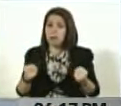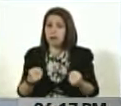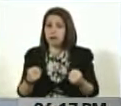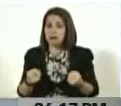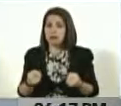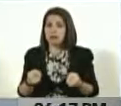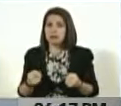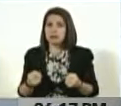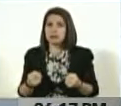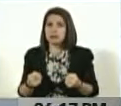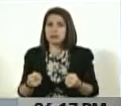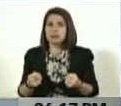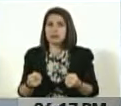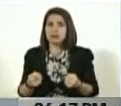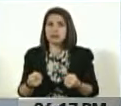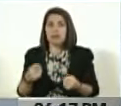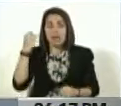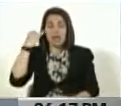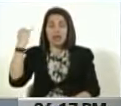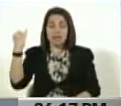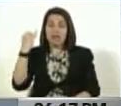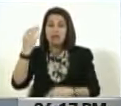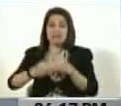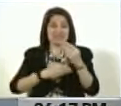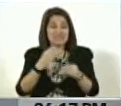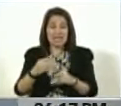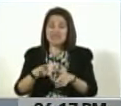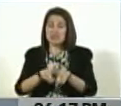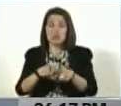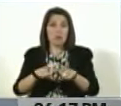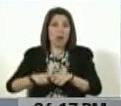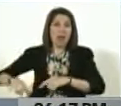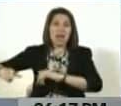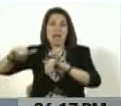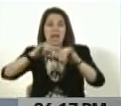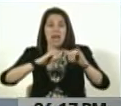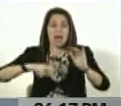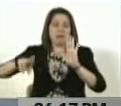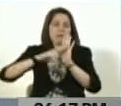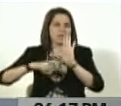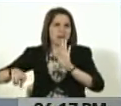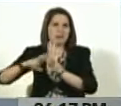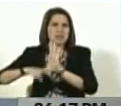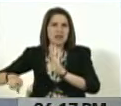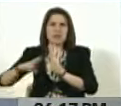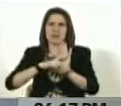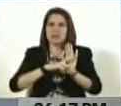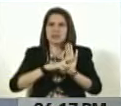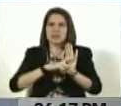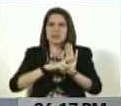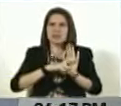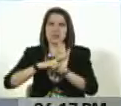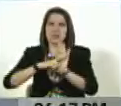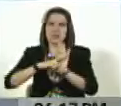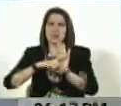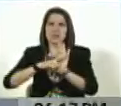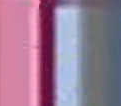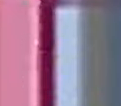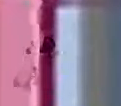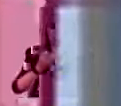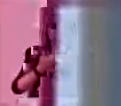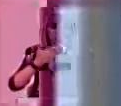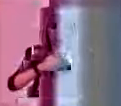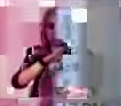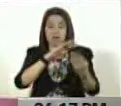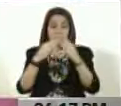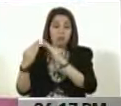lo importante. No, la idea es que se repita, que se vuelva toda una tendencia con las panaderías. Es importante acotar. Se unía a